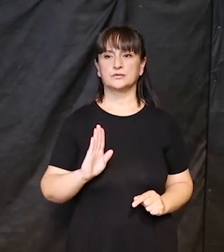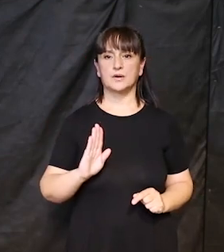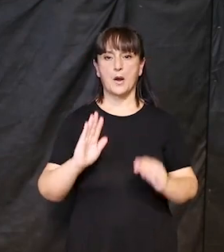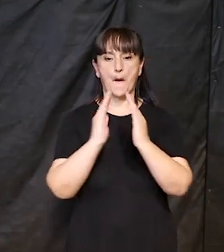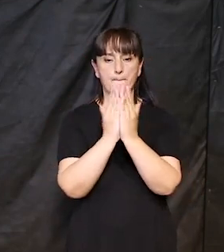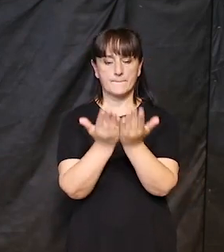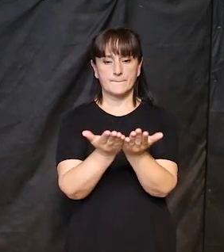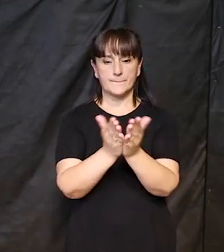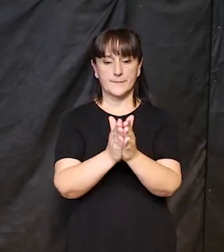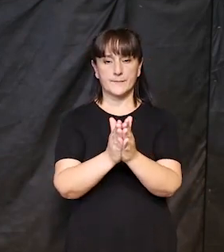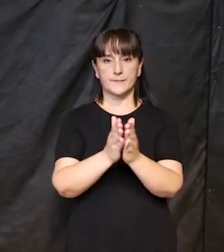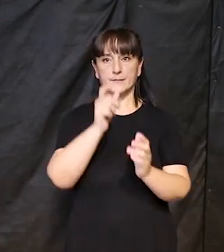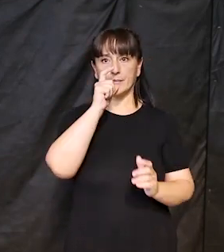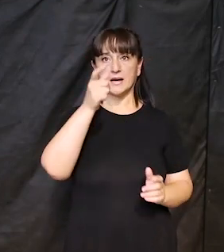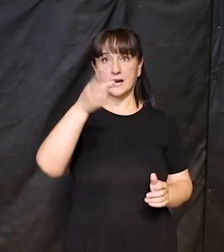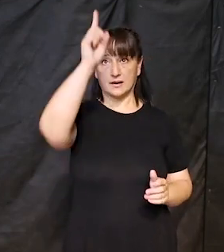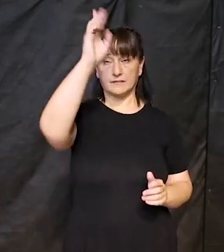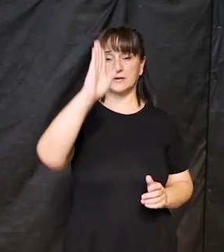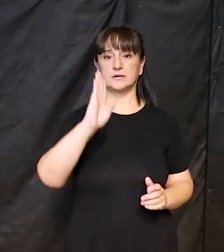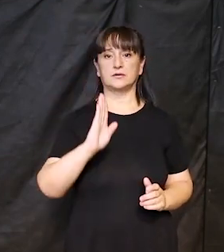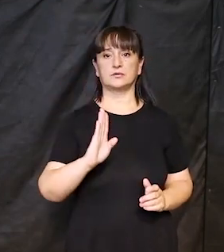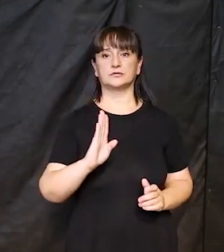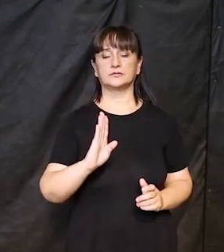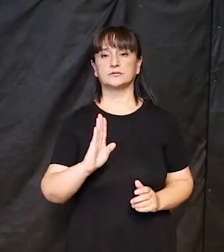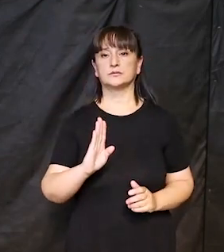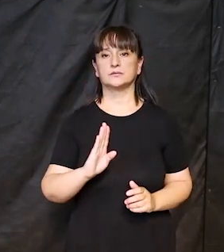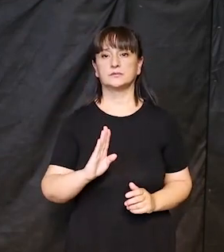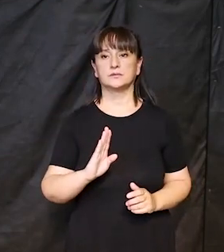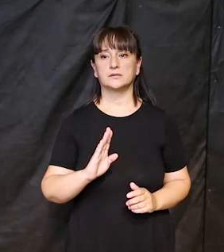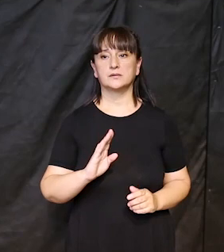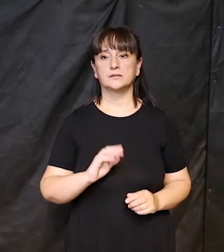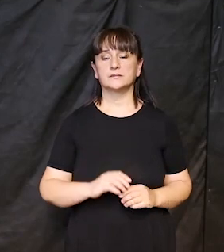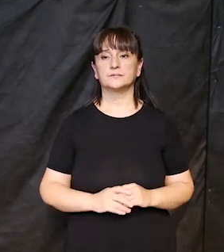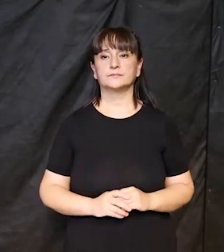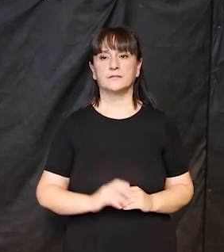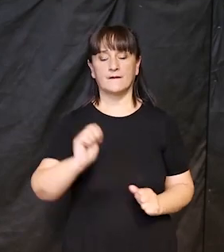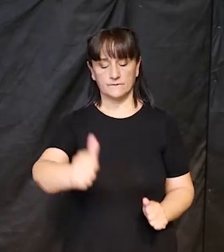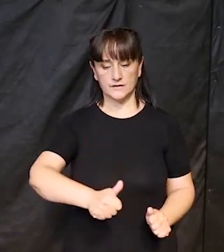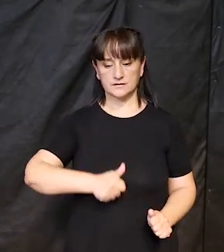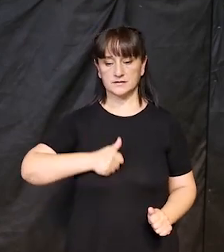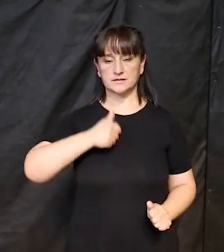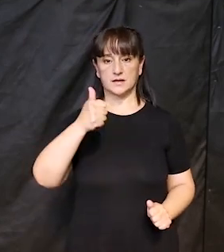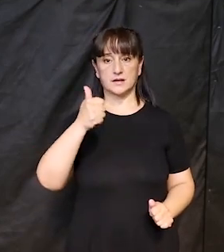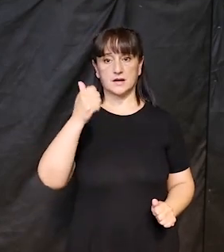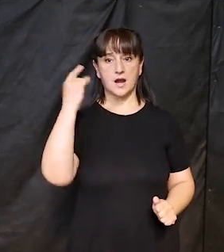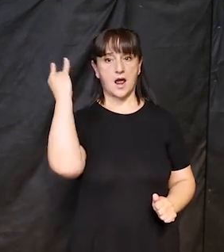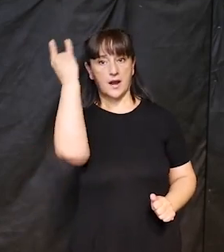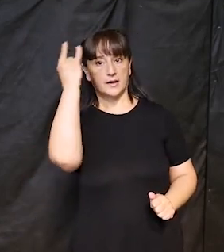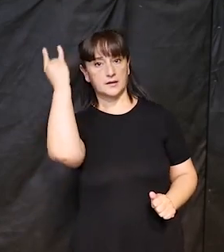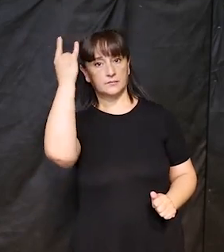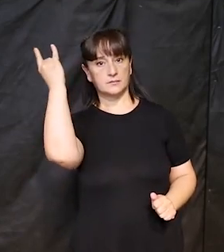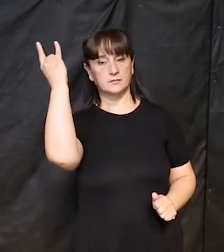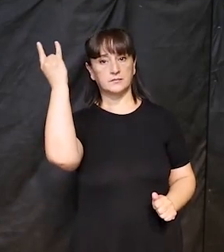palabra de dios pero sobre todas las cosas dependemos de dios que dios pudo salir adelante y pudo vencer a los